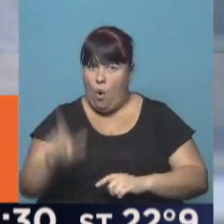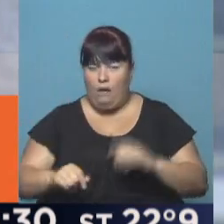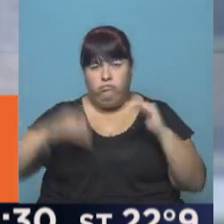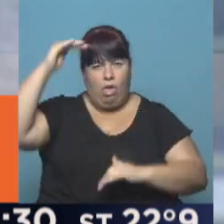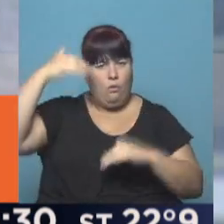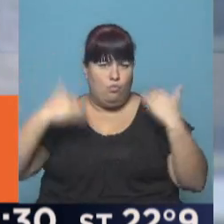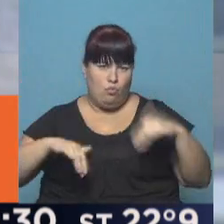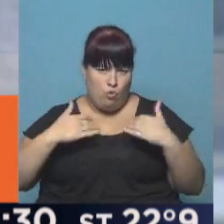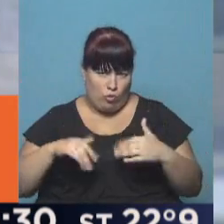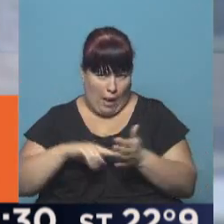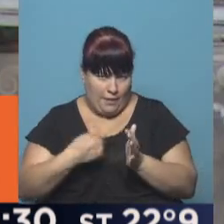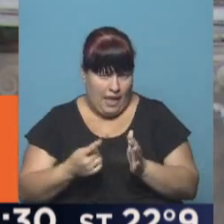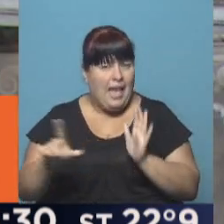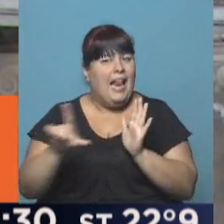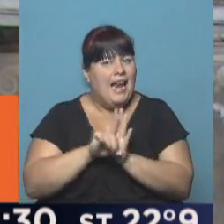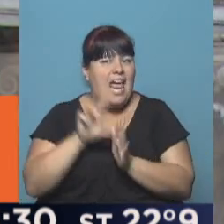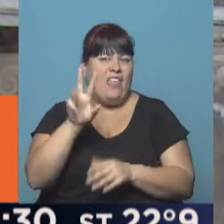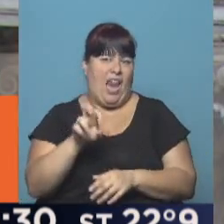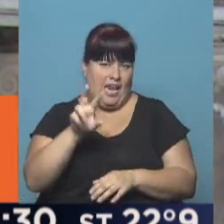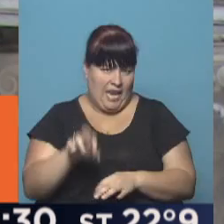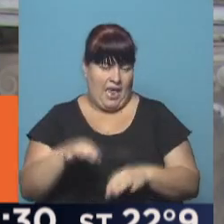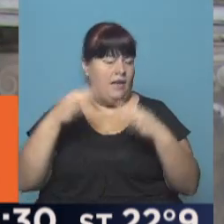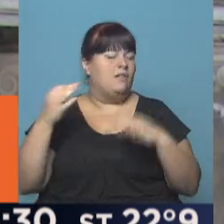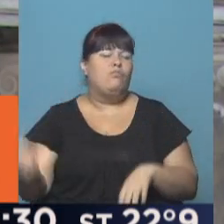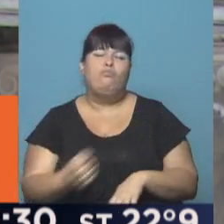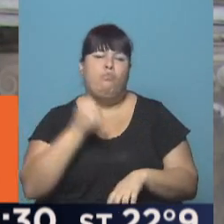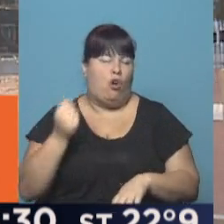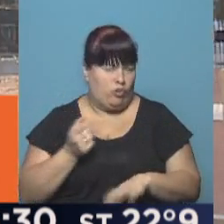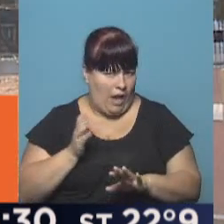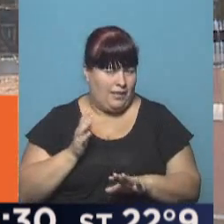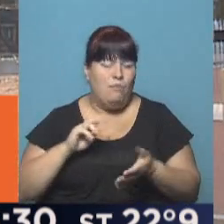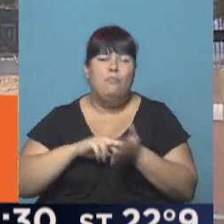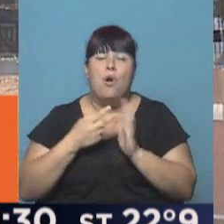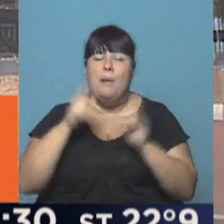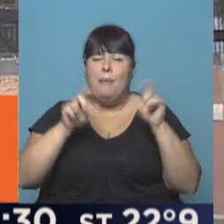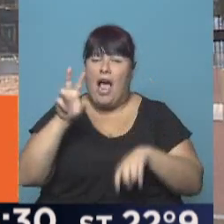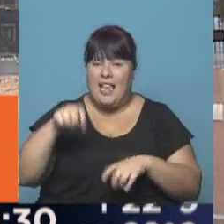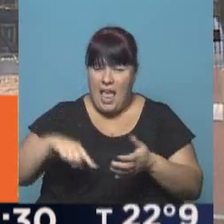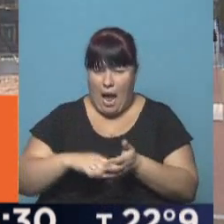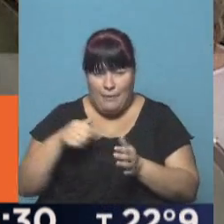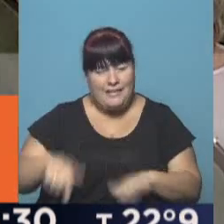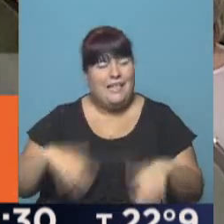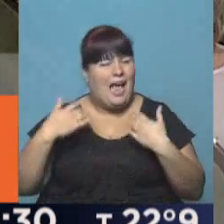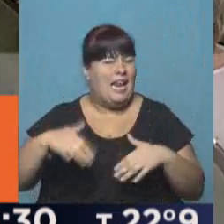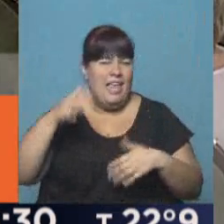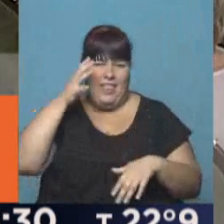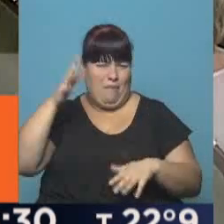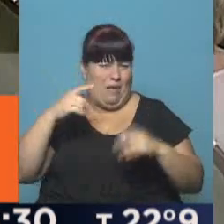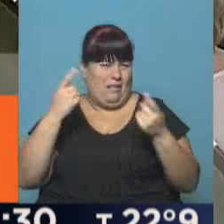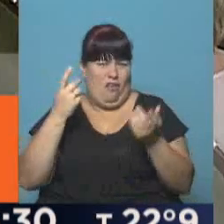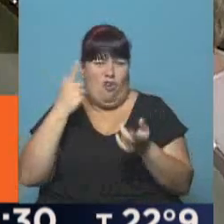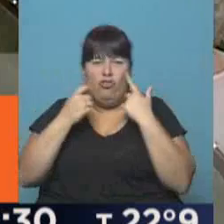nuestra ciudad buenos aires una ley de alquileres que es fundamental el drama de los inquilinos en la ciudad buenos aires está totalmente desregulado